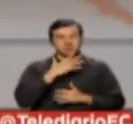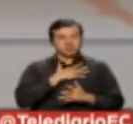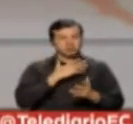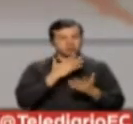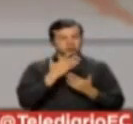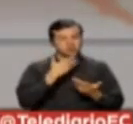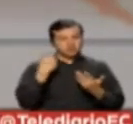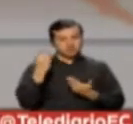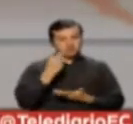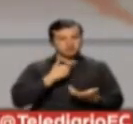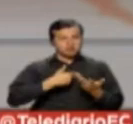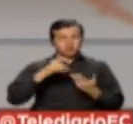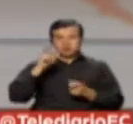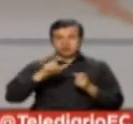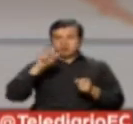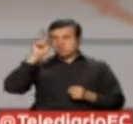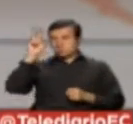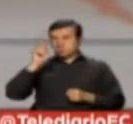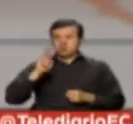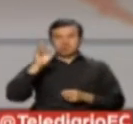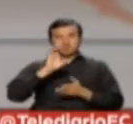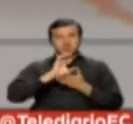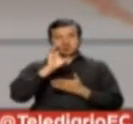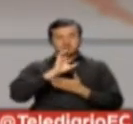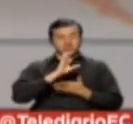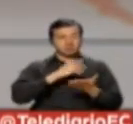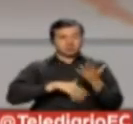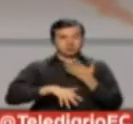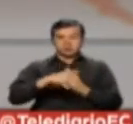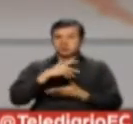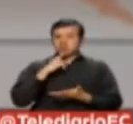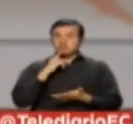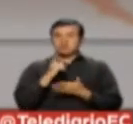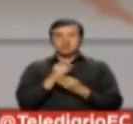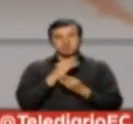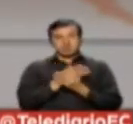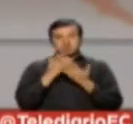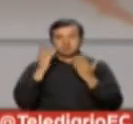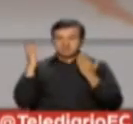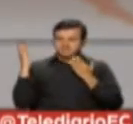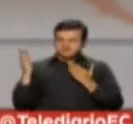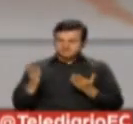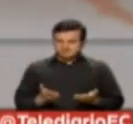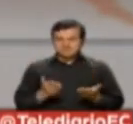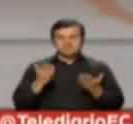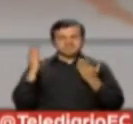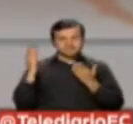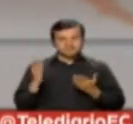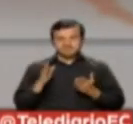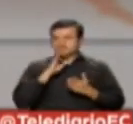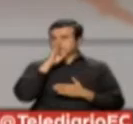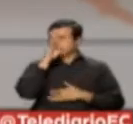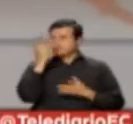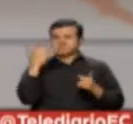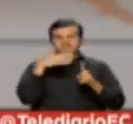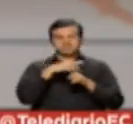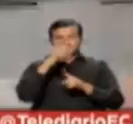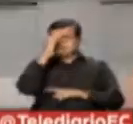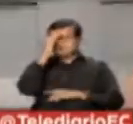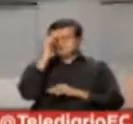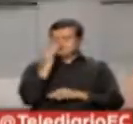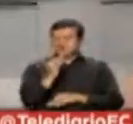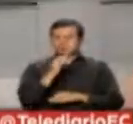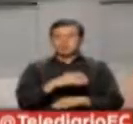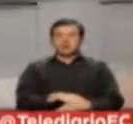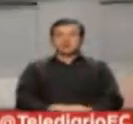con algunos chicos venezolanos que están en las unidades educativas y quiero decirles que son bienvenidos porque esa es la política inclusión en la educación que